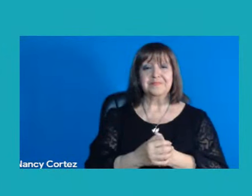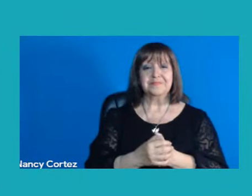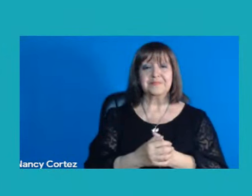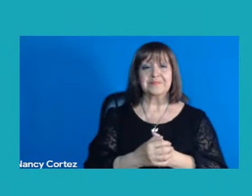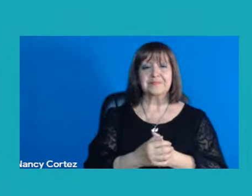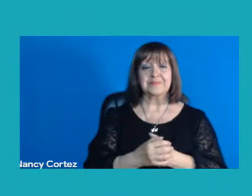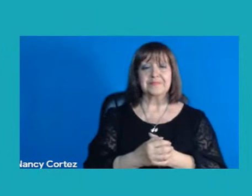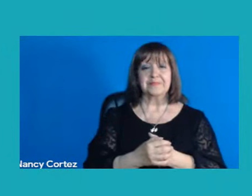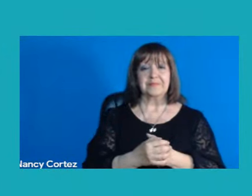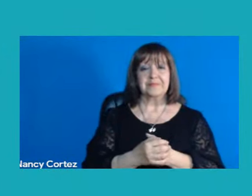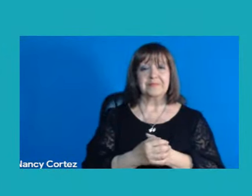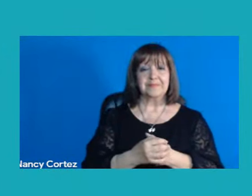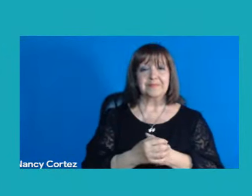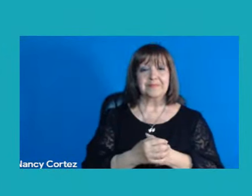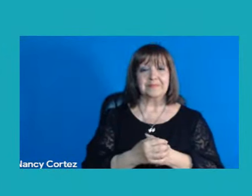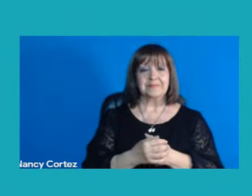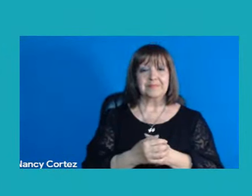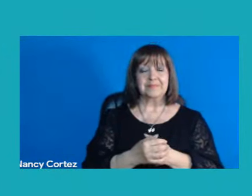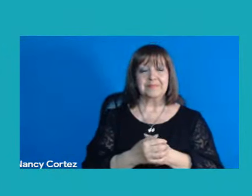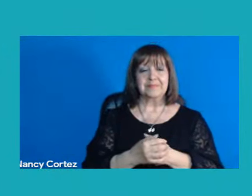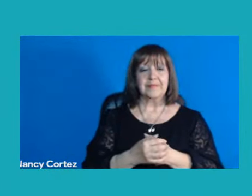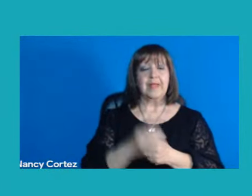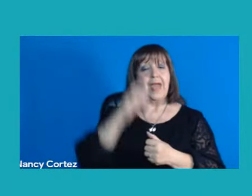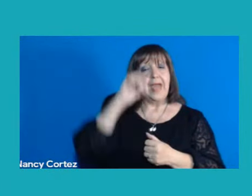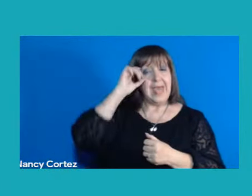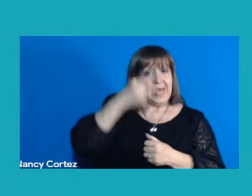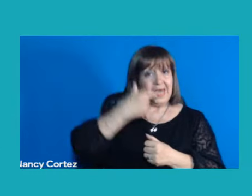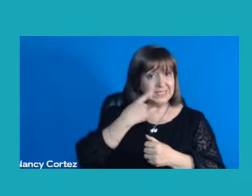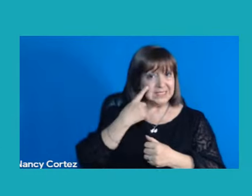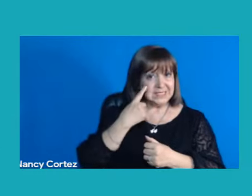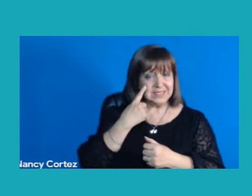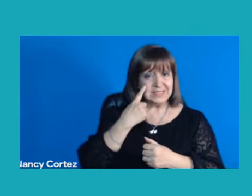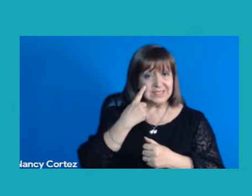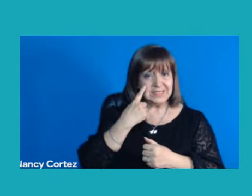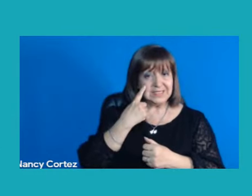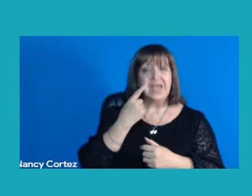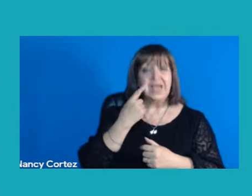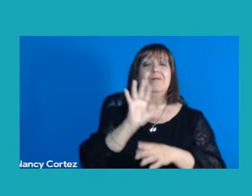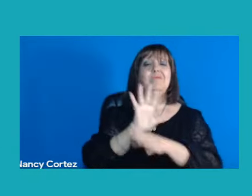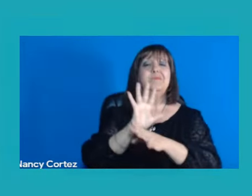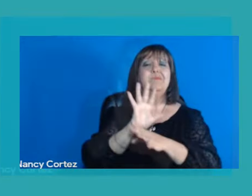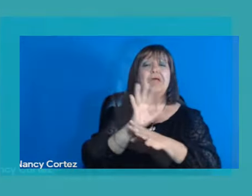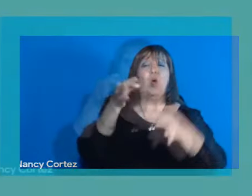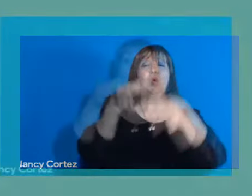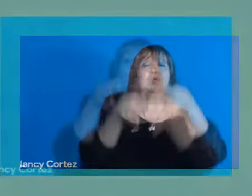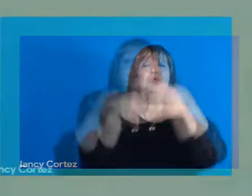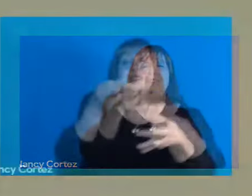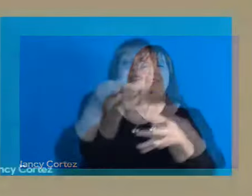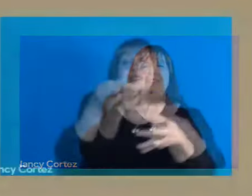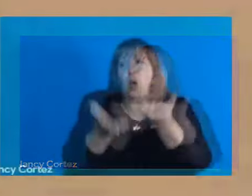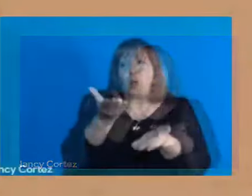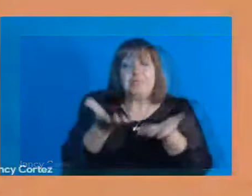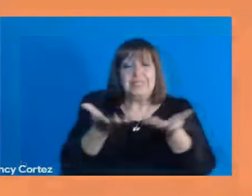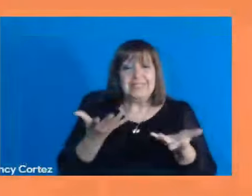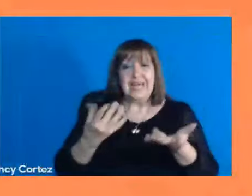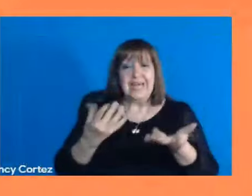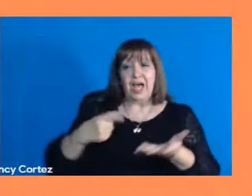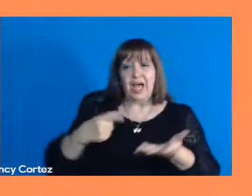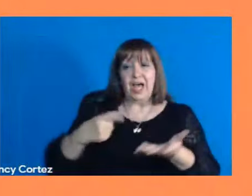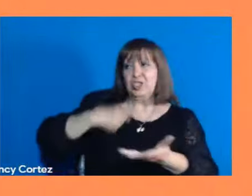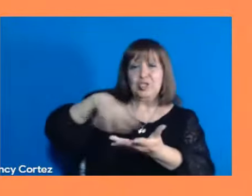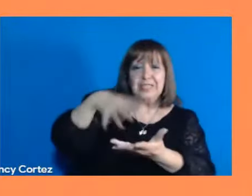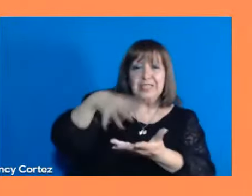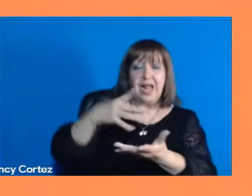La ESI es justicia social y sexual. La ESI brinda